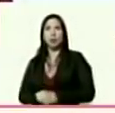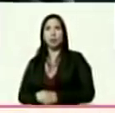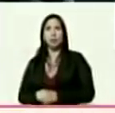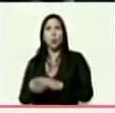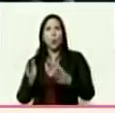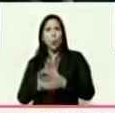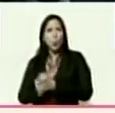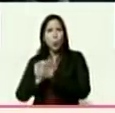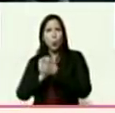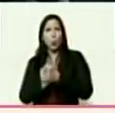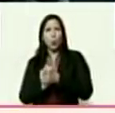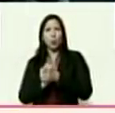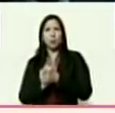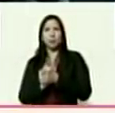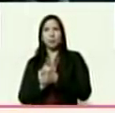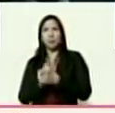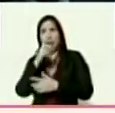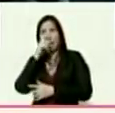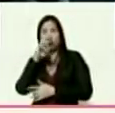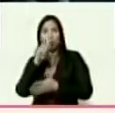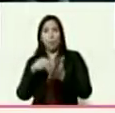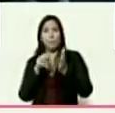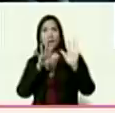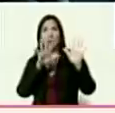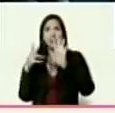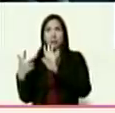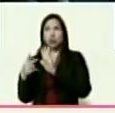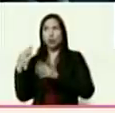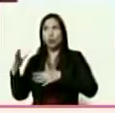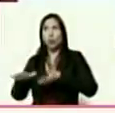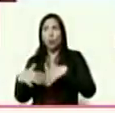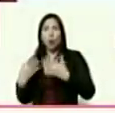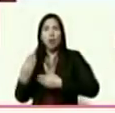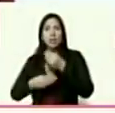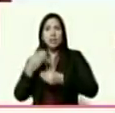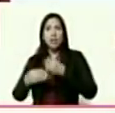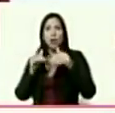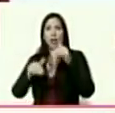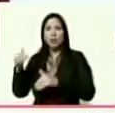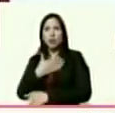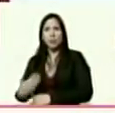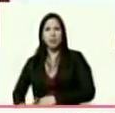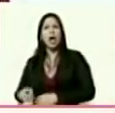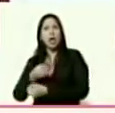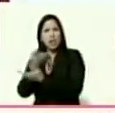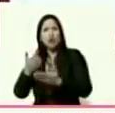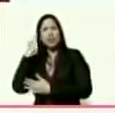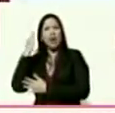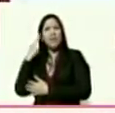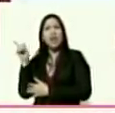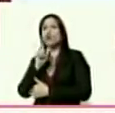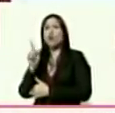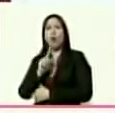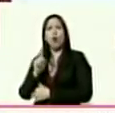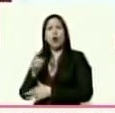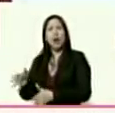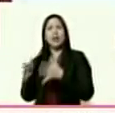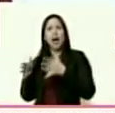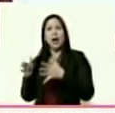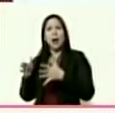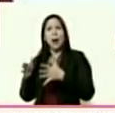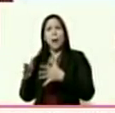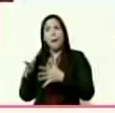unidos del año 2018, cuando se hicieron las elecciones presidenciales? Ellos sabían que no iban a ganar. Por eso no fueron a las